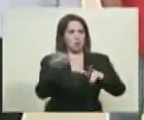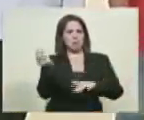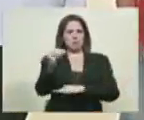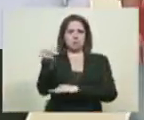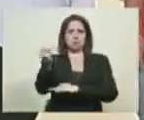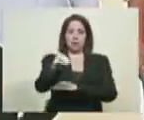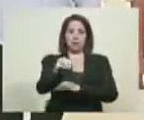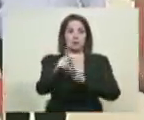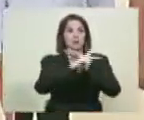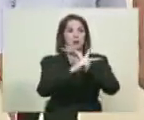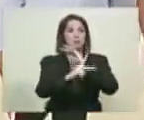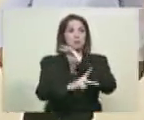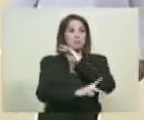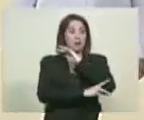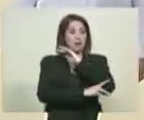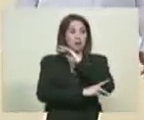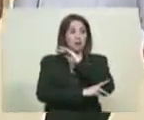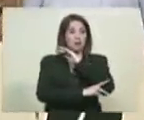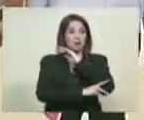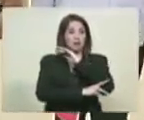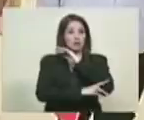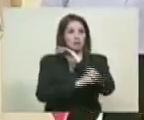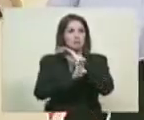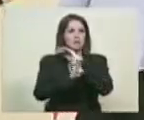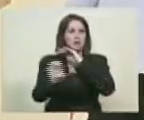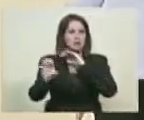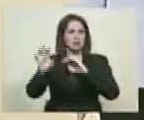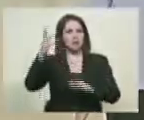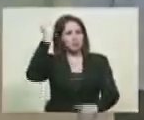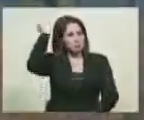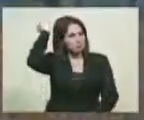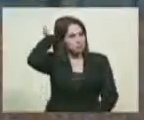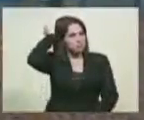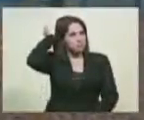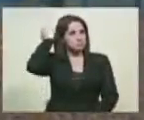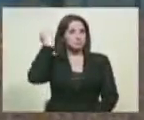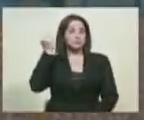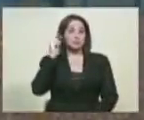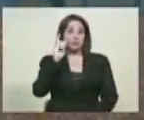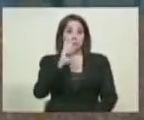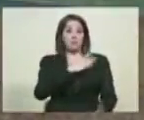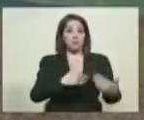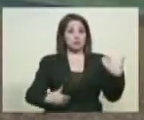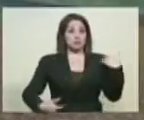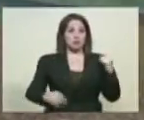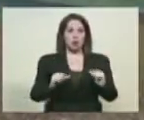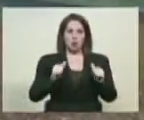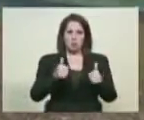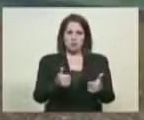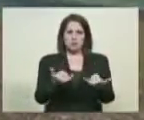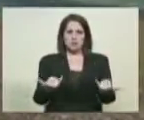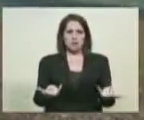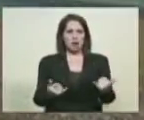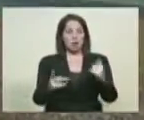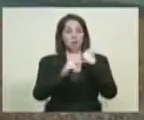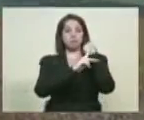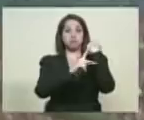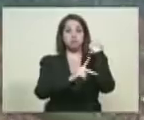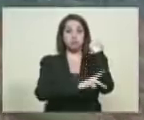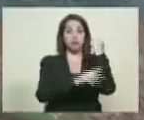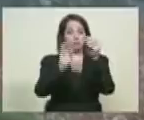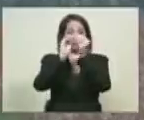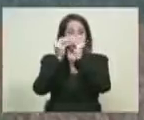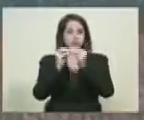al Parque del Este, Parque Francisco de Miranda. El Parque Francisco de Miranda, presidente, va a iniciar también un plan de recuperación que le